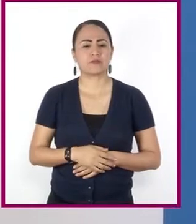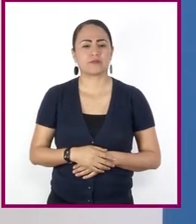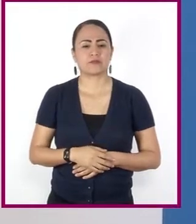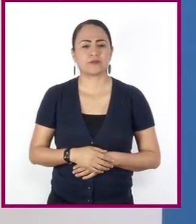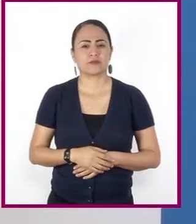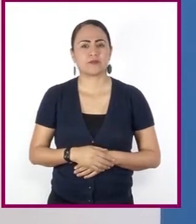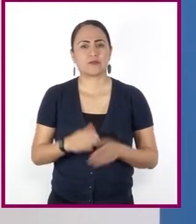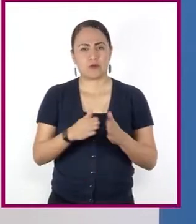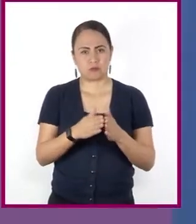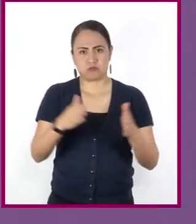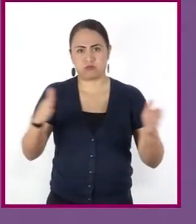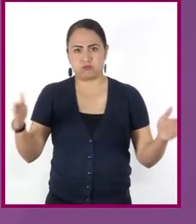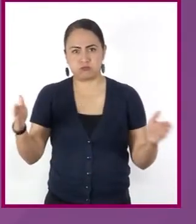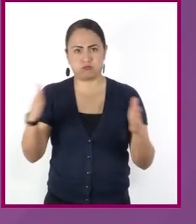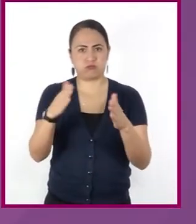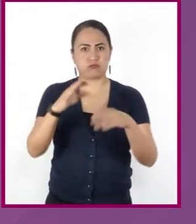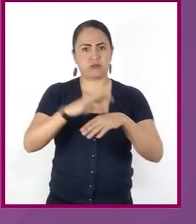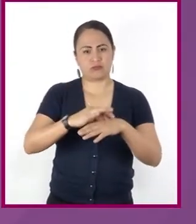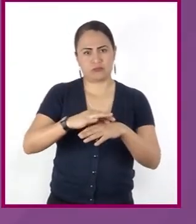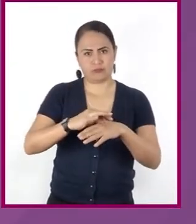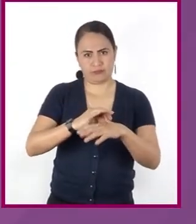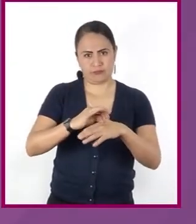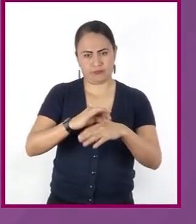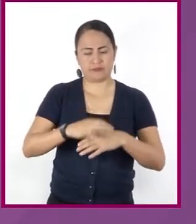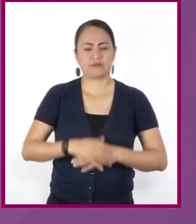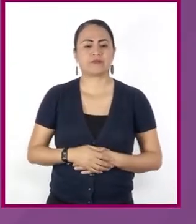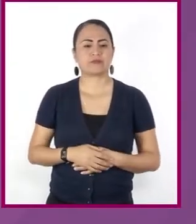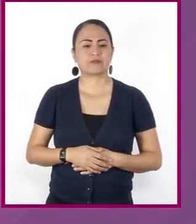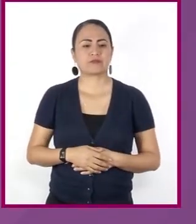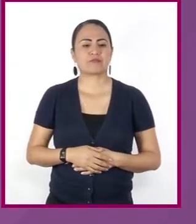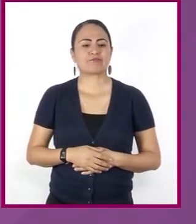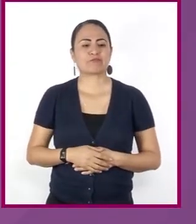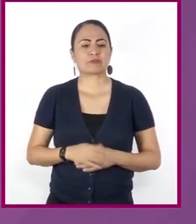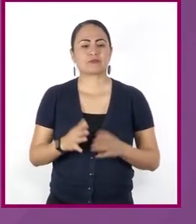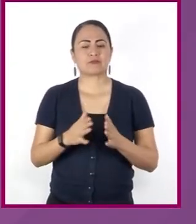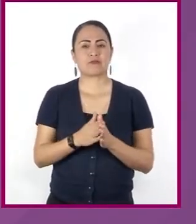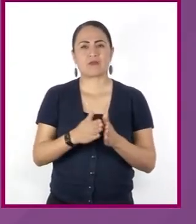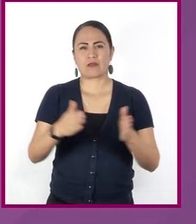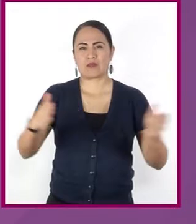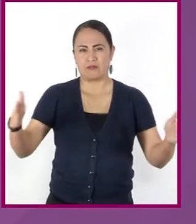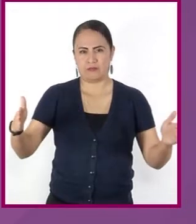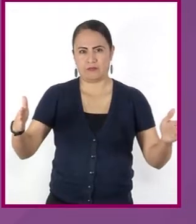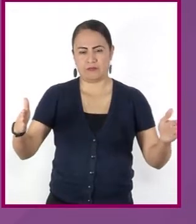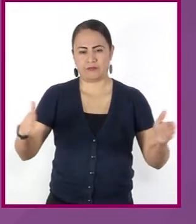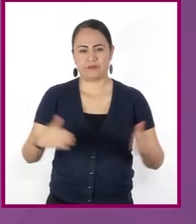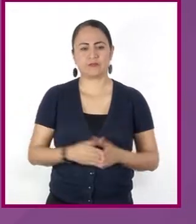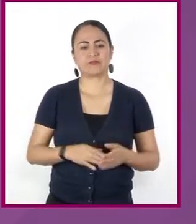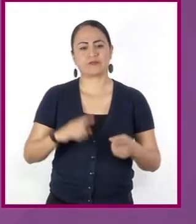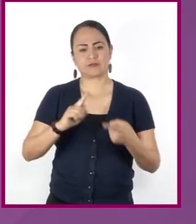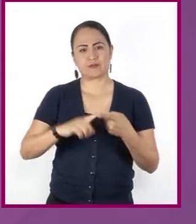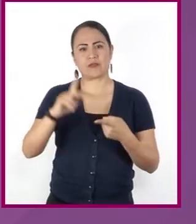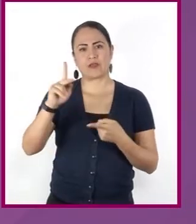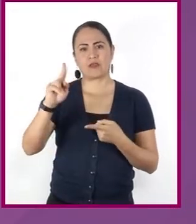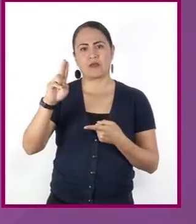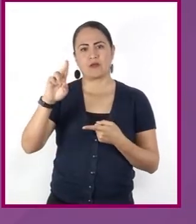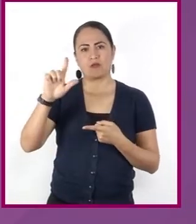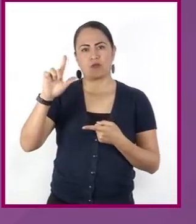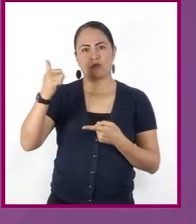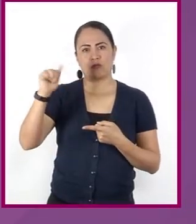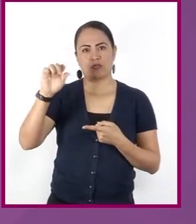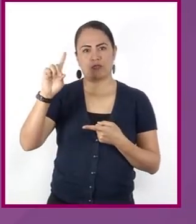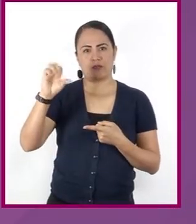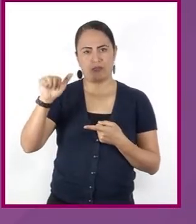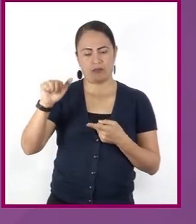las magnitudes físicas, por lo que a la magnitud de longitud corresponden pulgada,